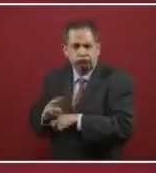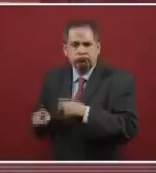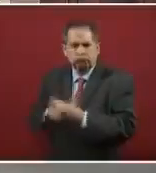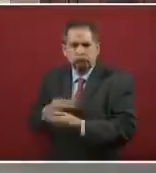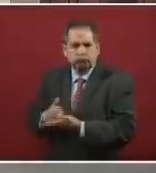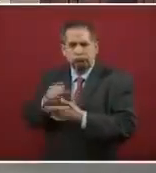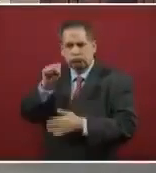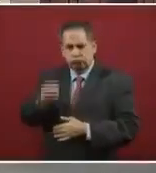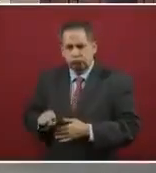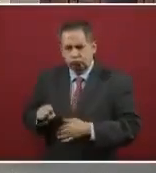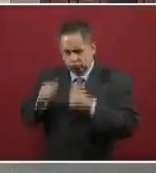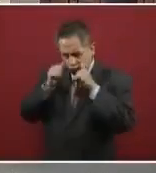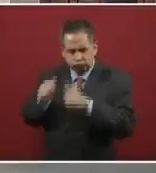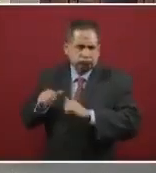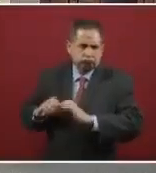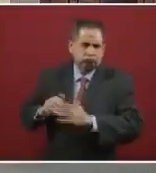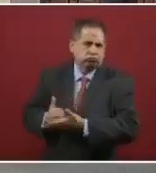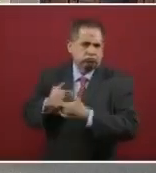sureste.